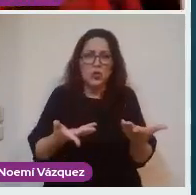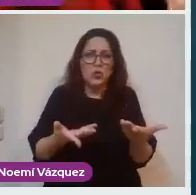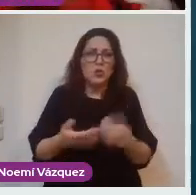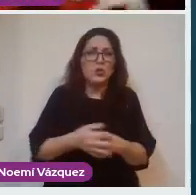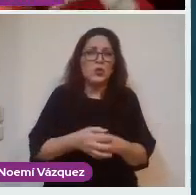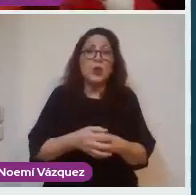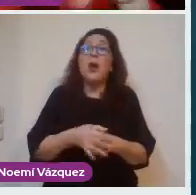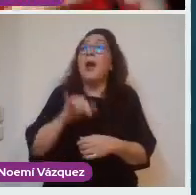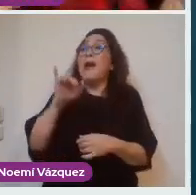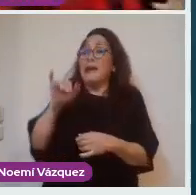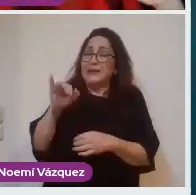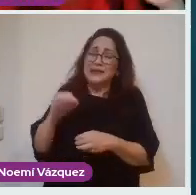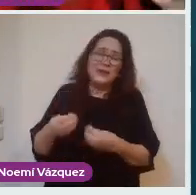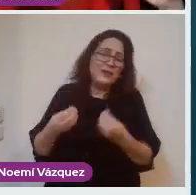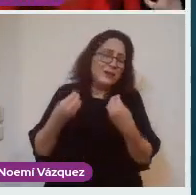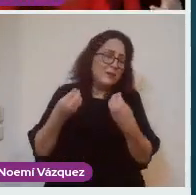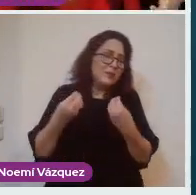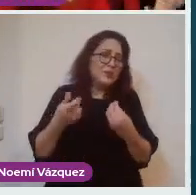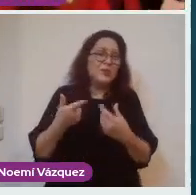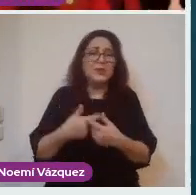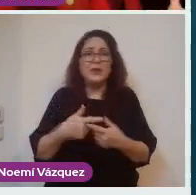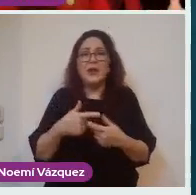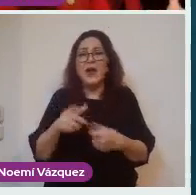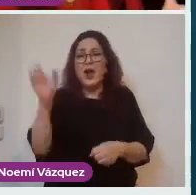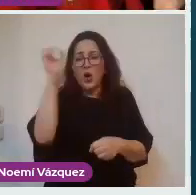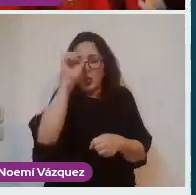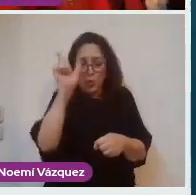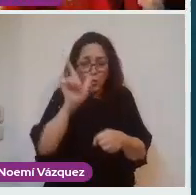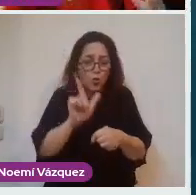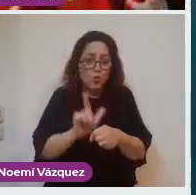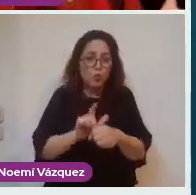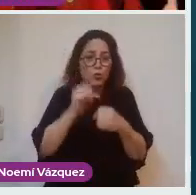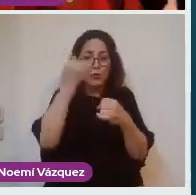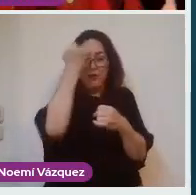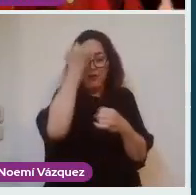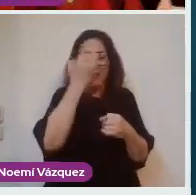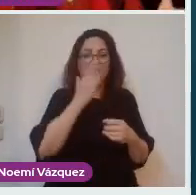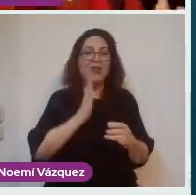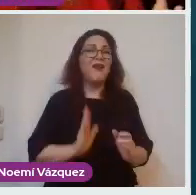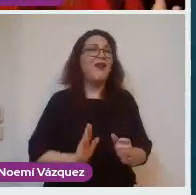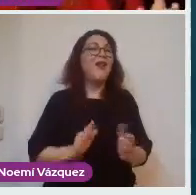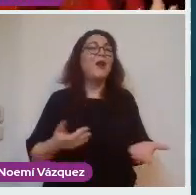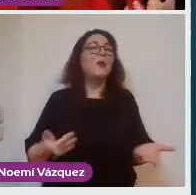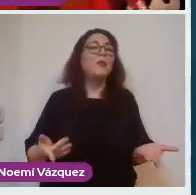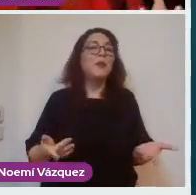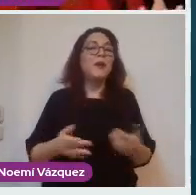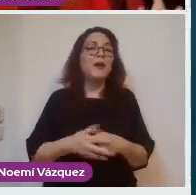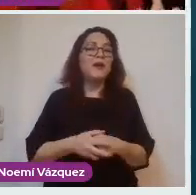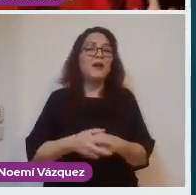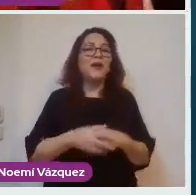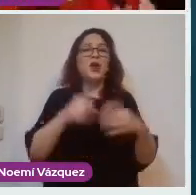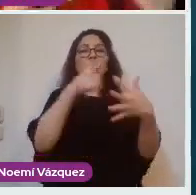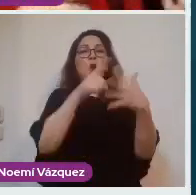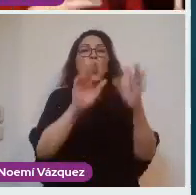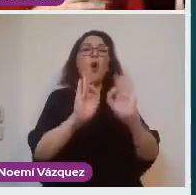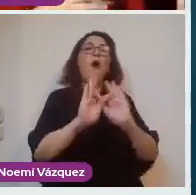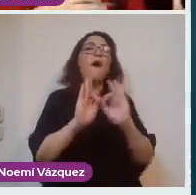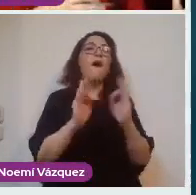depresión, favorecen culpa, miedo y mayor deterioro de la autoestima. Y entonces así va un círculo vicioso